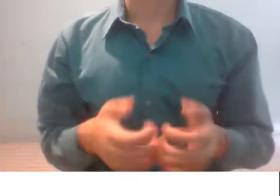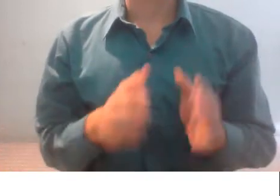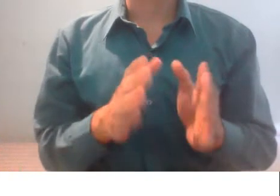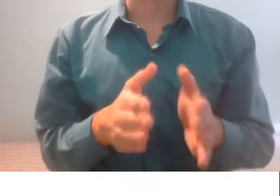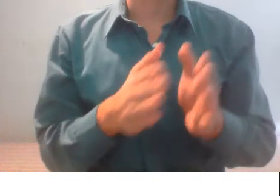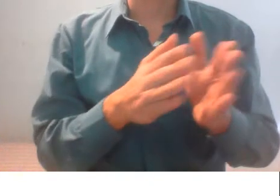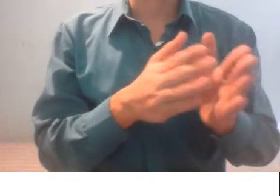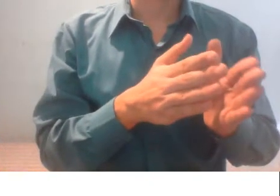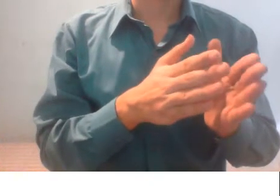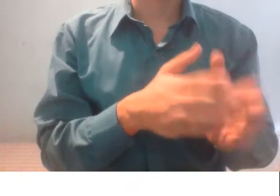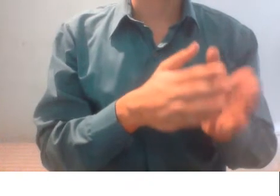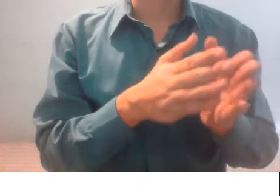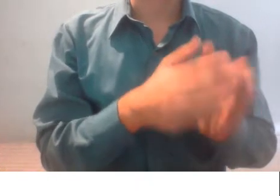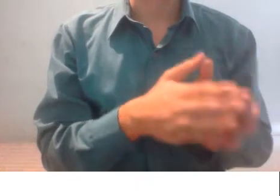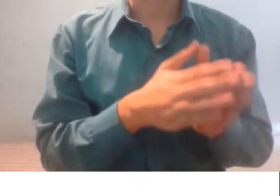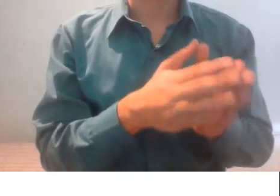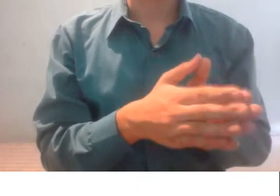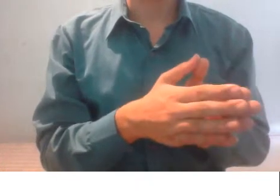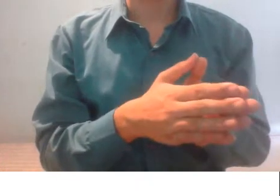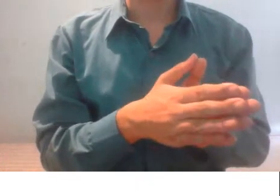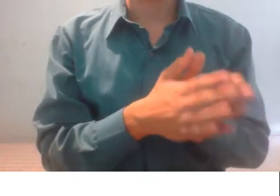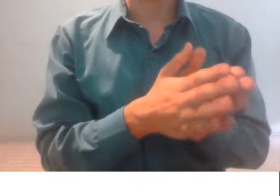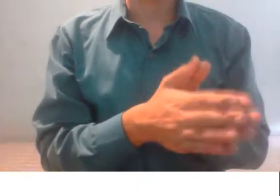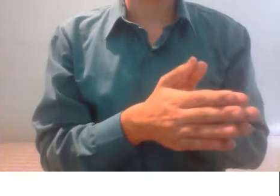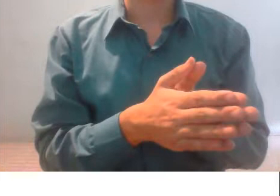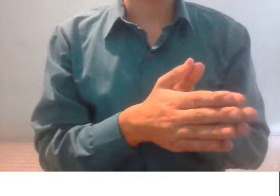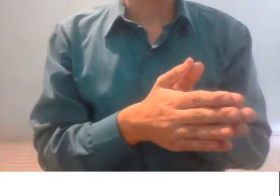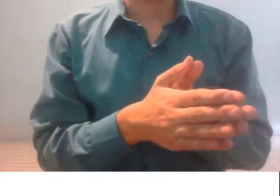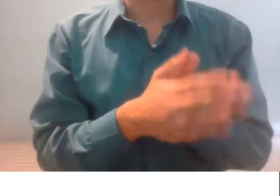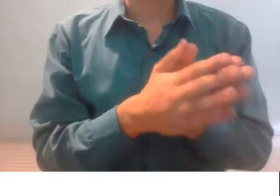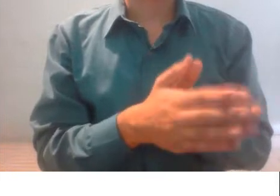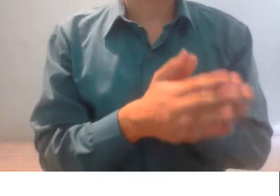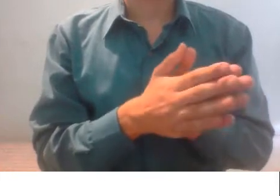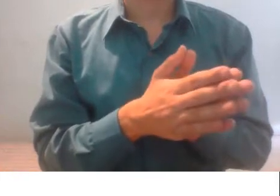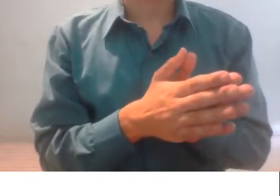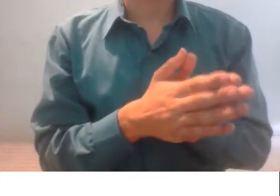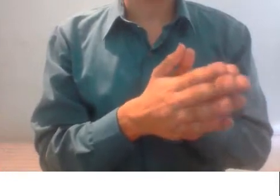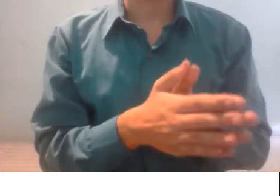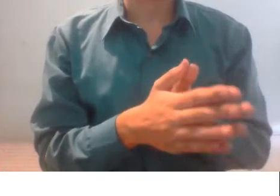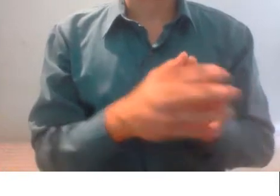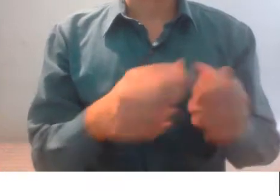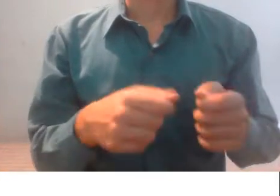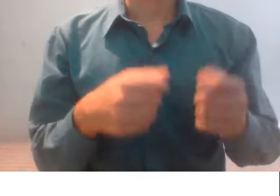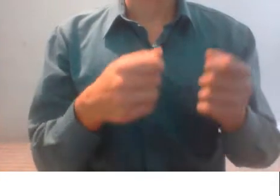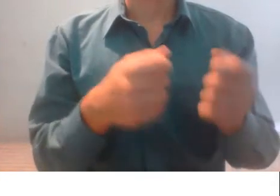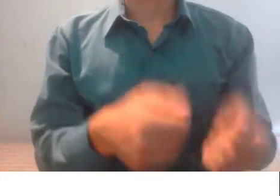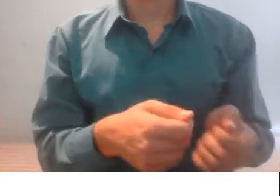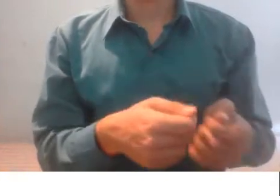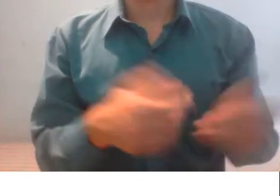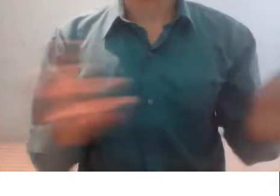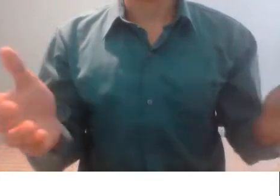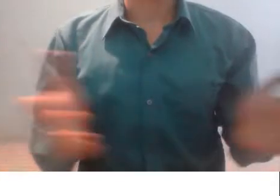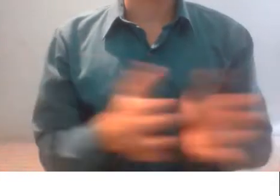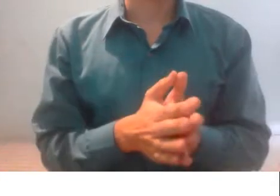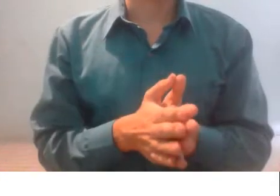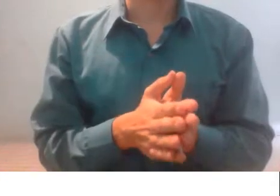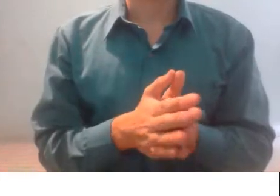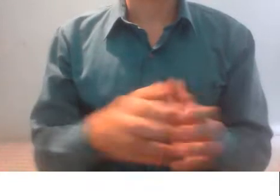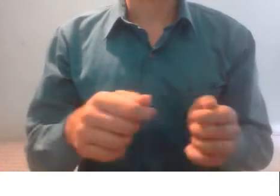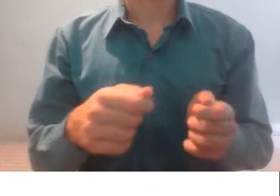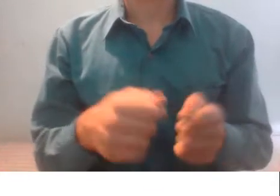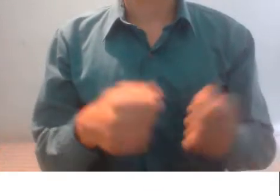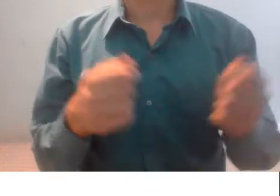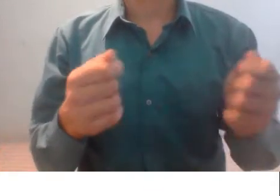estaban bien, la realidad mostraba un hecho bastante diferente, ya que incluso otras empresas que tenía ya se estaban declarando